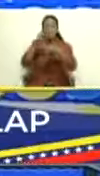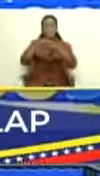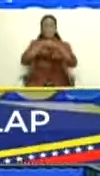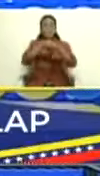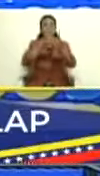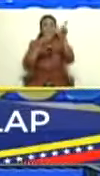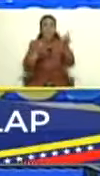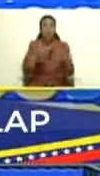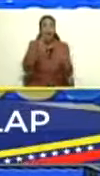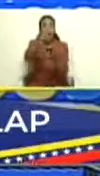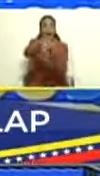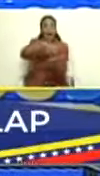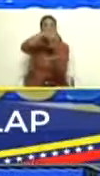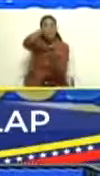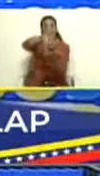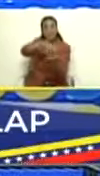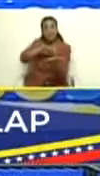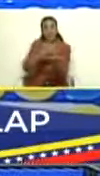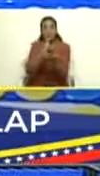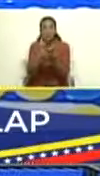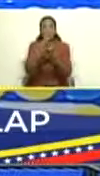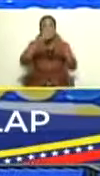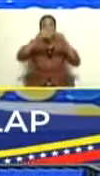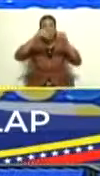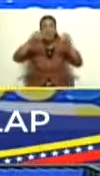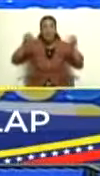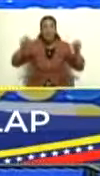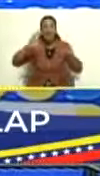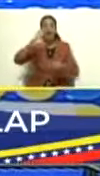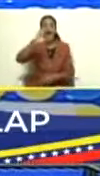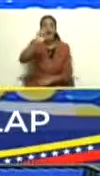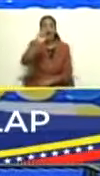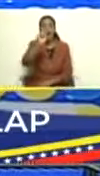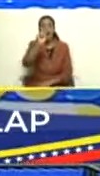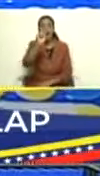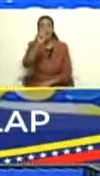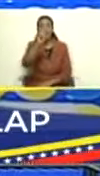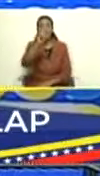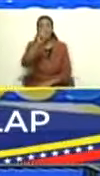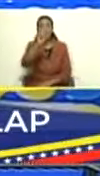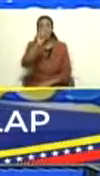ministro de Agricultura y Tierras, Castro Soteldo.